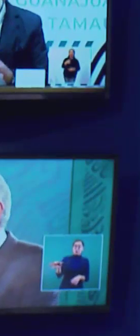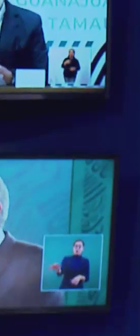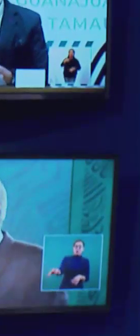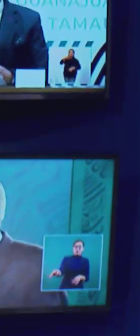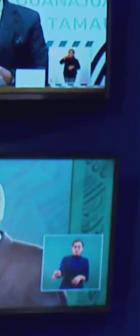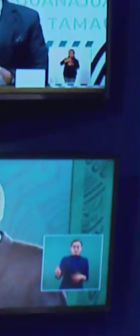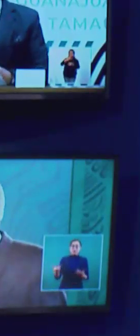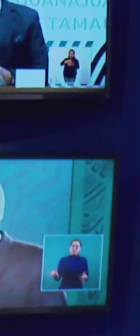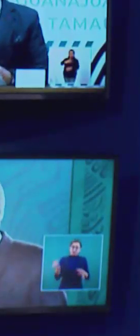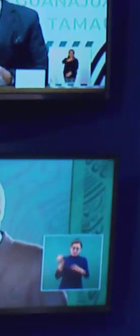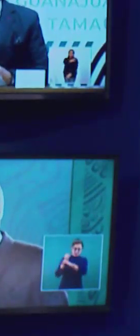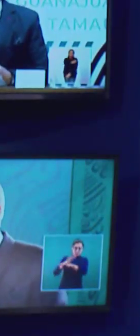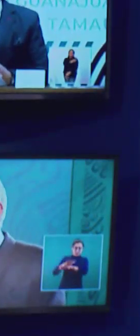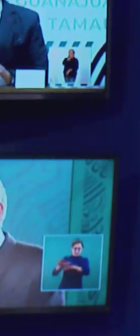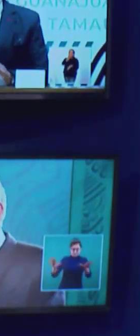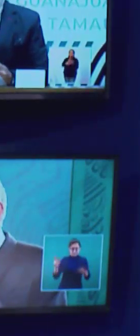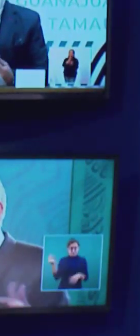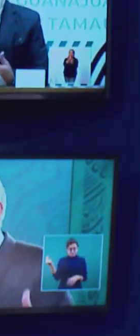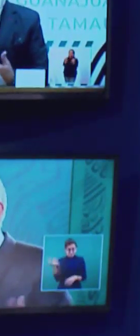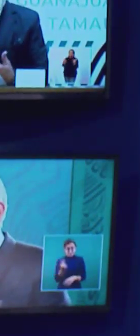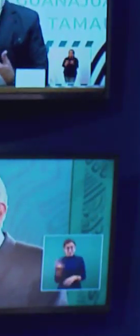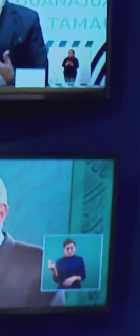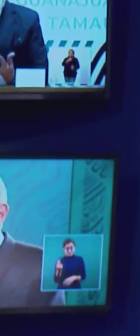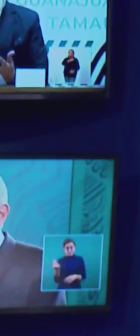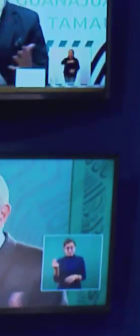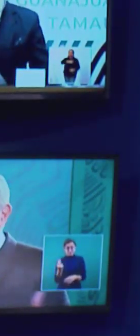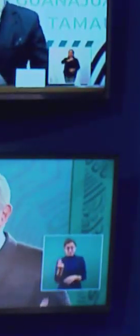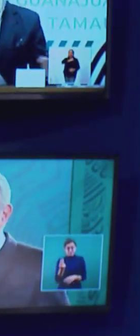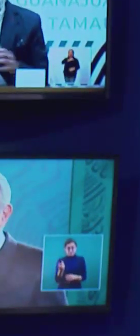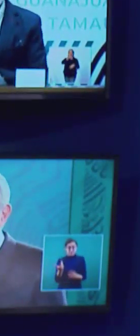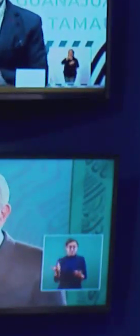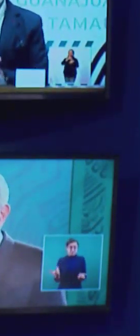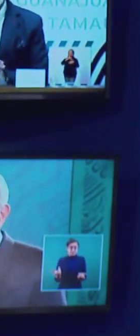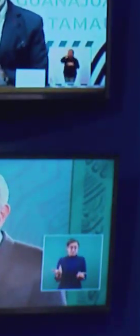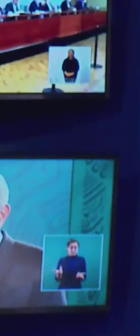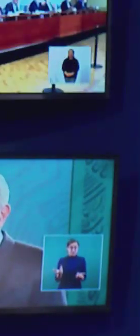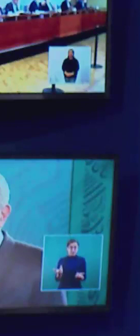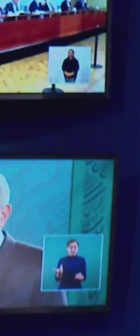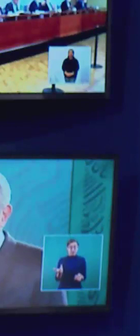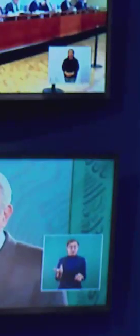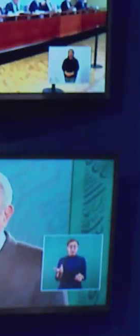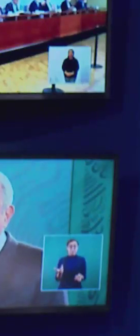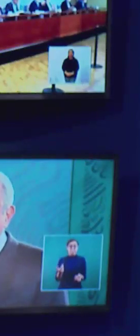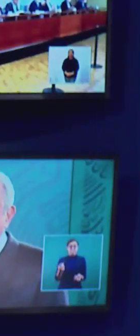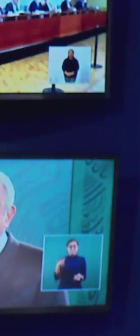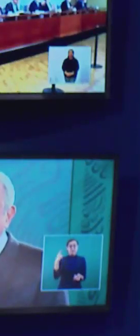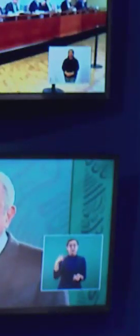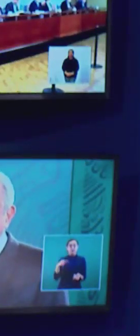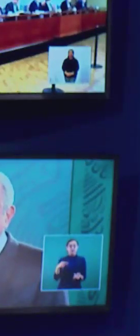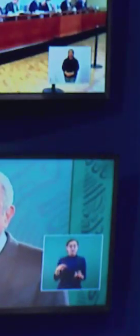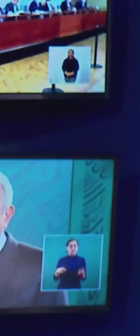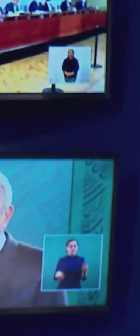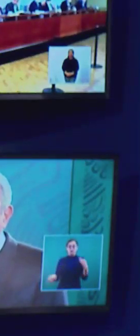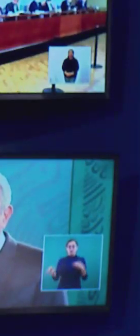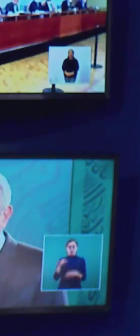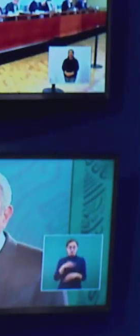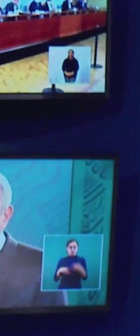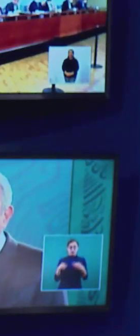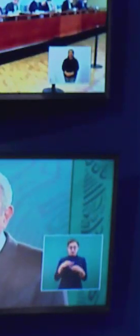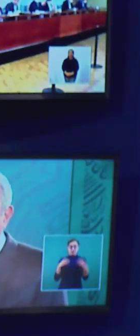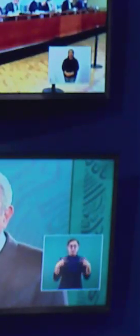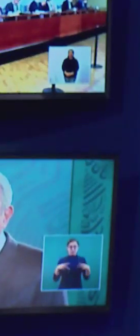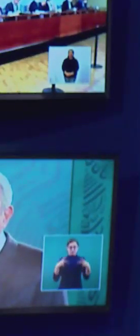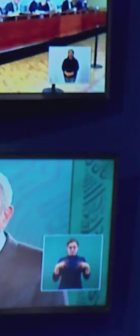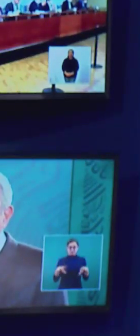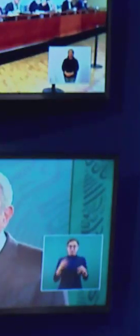previsto. Se va a tener que modificar el calendario. Por cierto, le dije hace unos momentos que el presidente contradijo